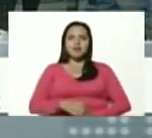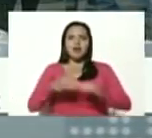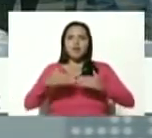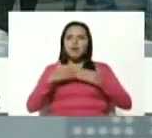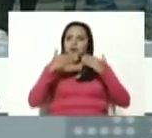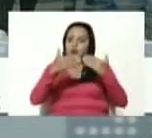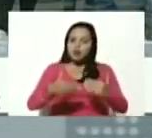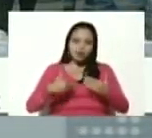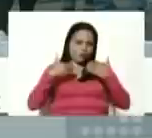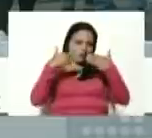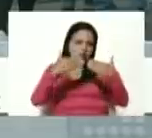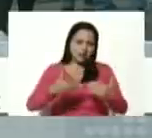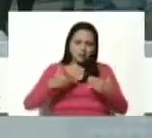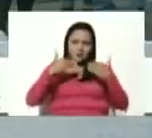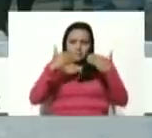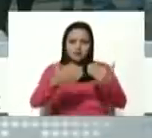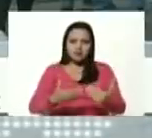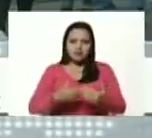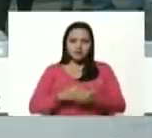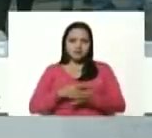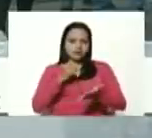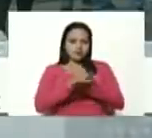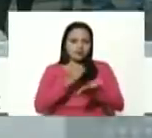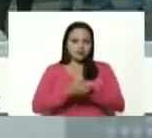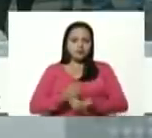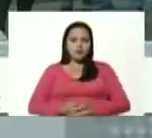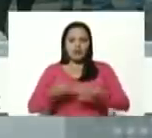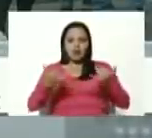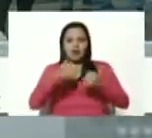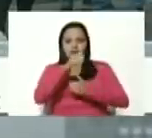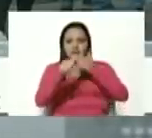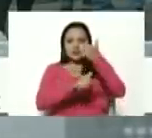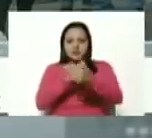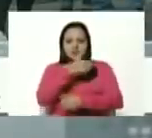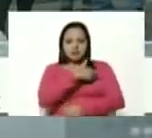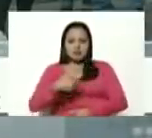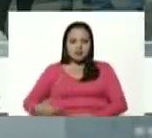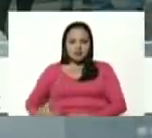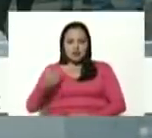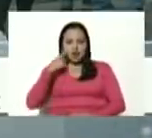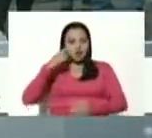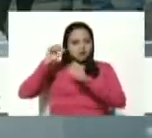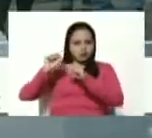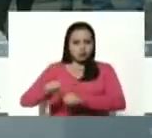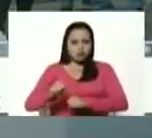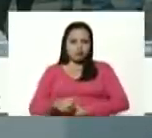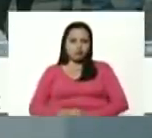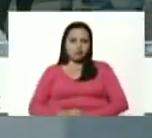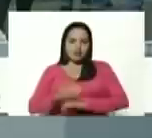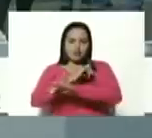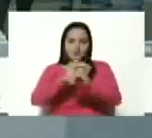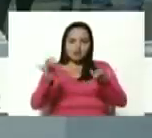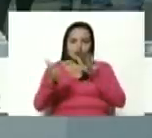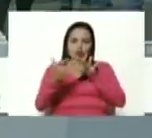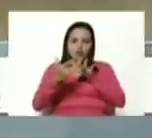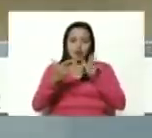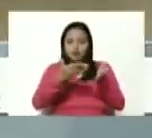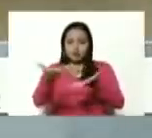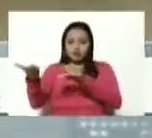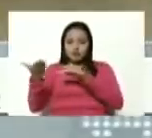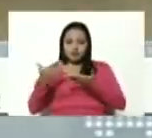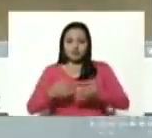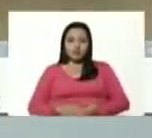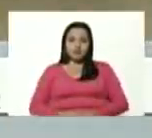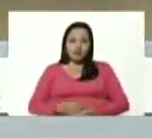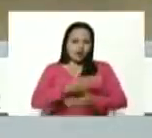Avanzando, avanzando, avanzando. Bueno, señora vicepresidenta, ahora sí, me despido de ustedes. Denle